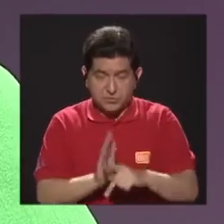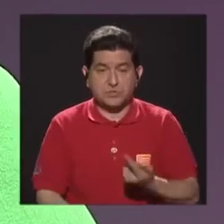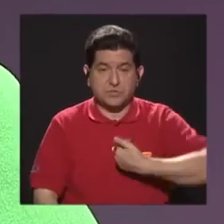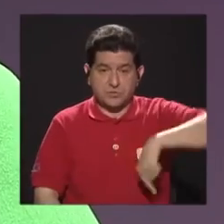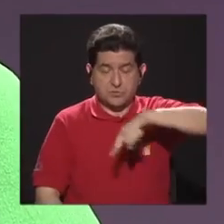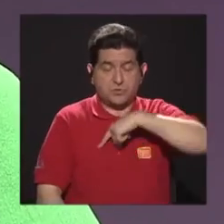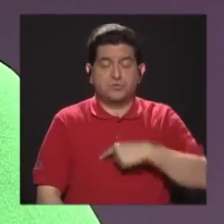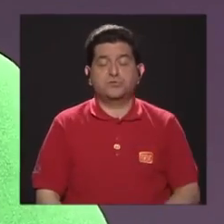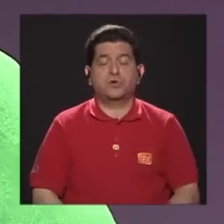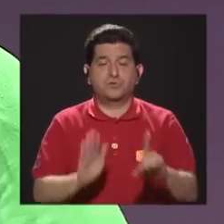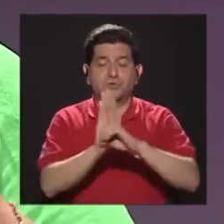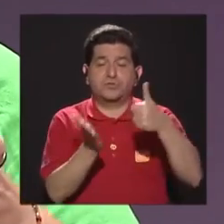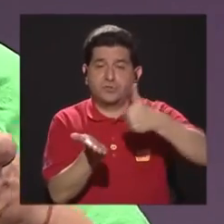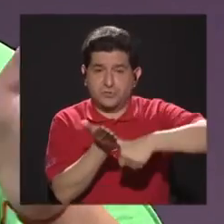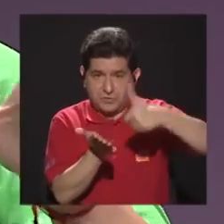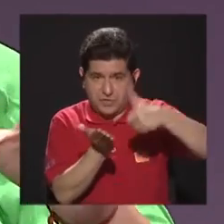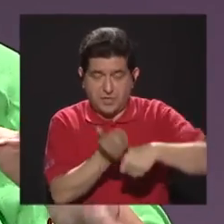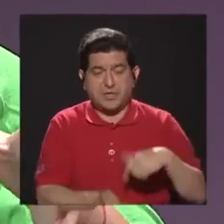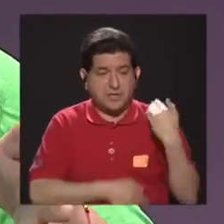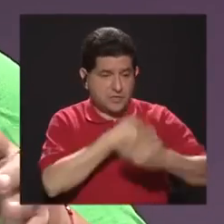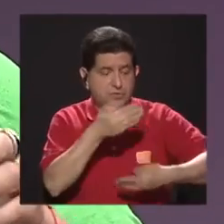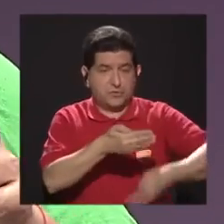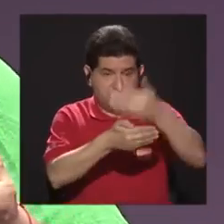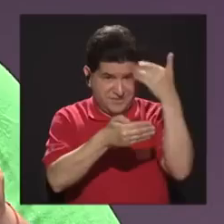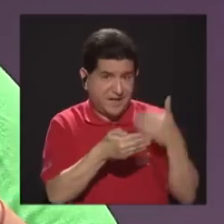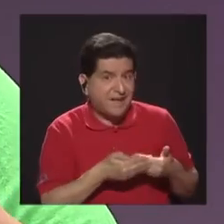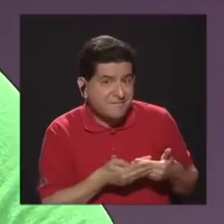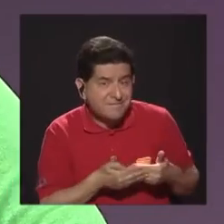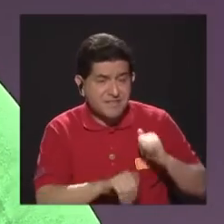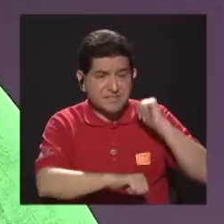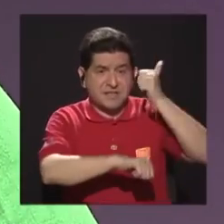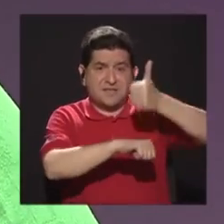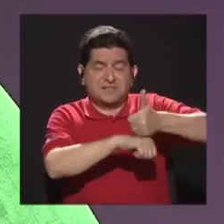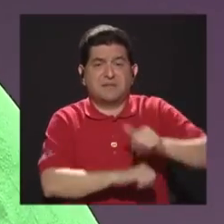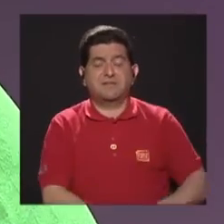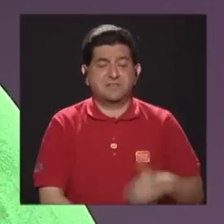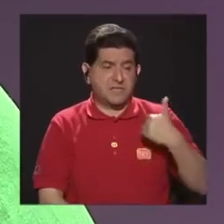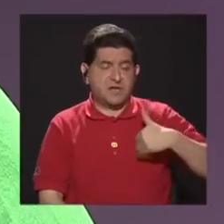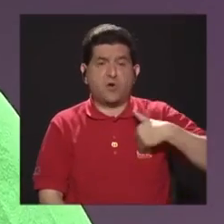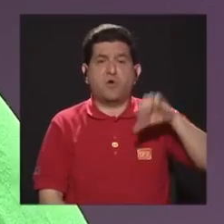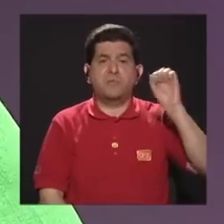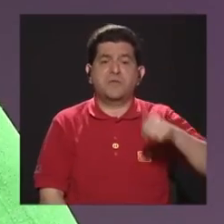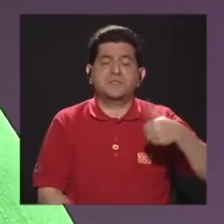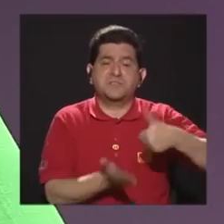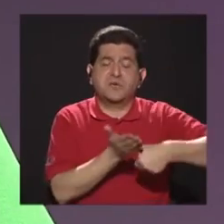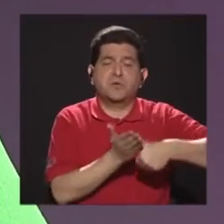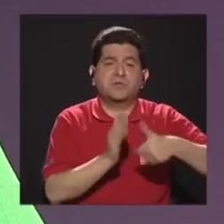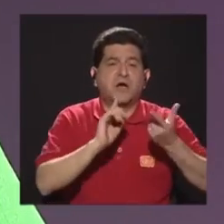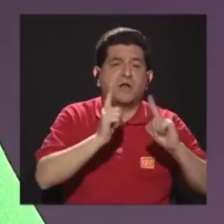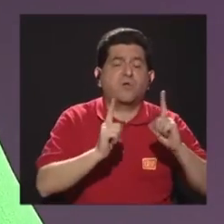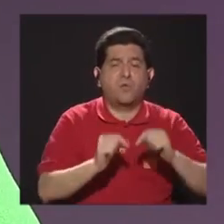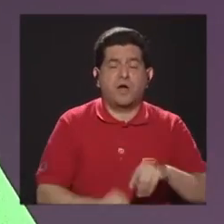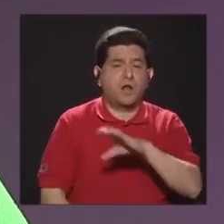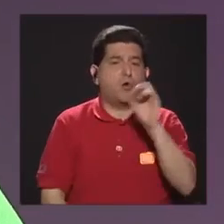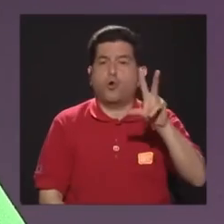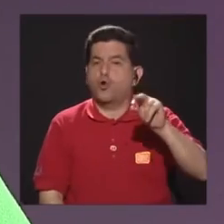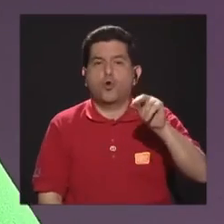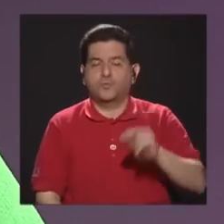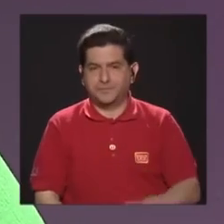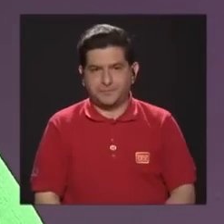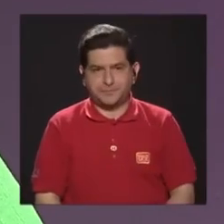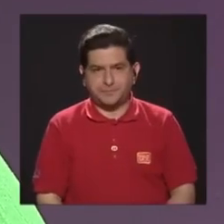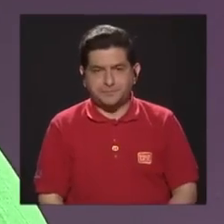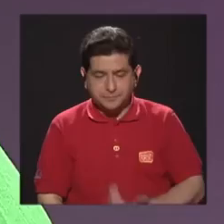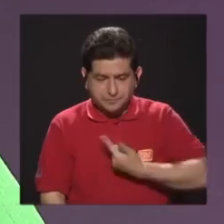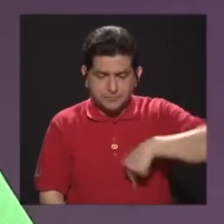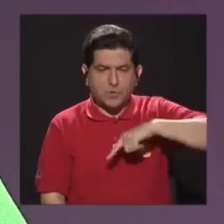el derecho a votar, todavía los procesos anteriores definían cuáles hombres sí podían votar y cuáles no. Creo que en ese sentido